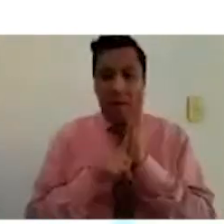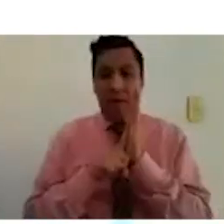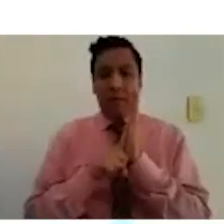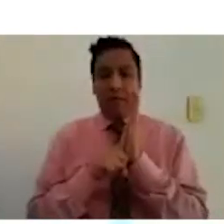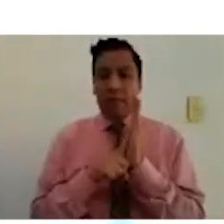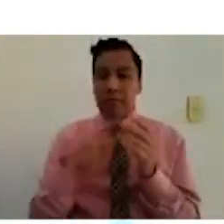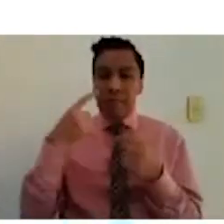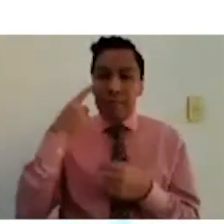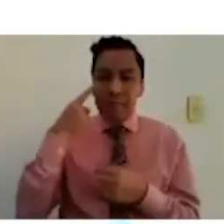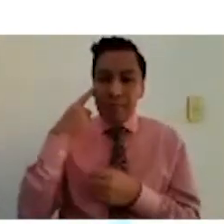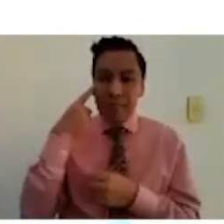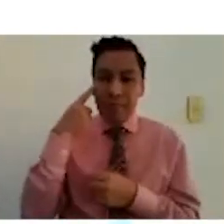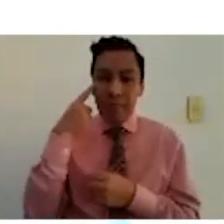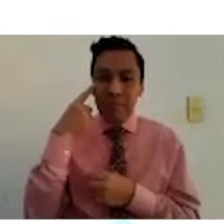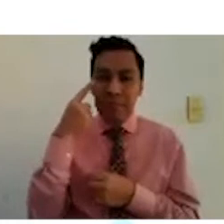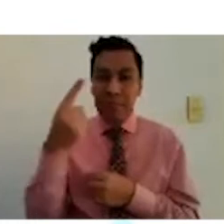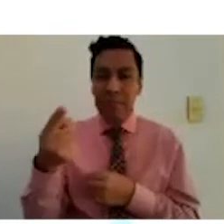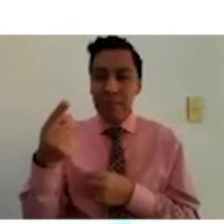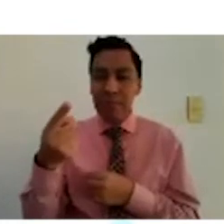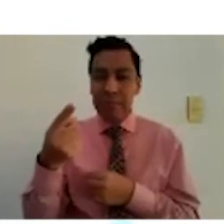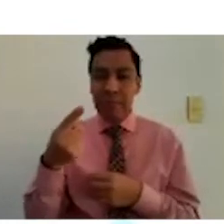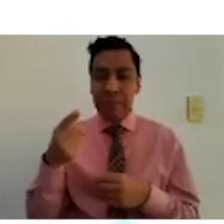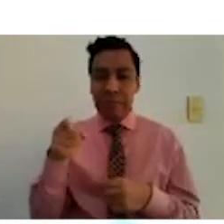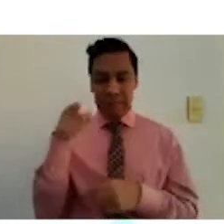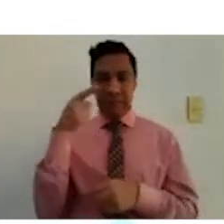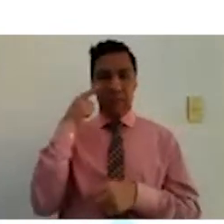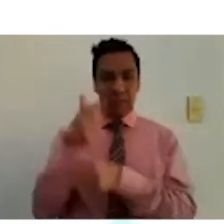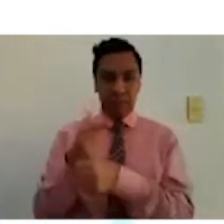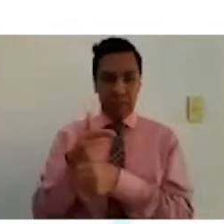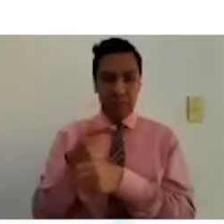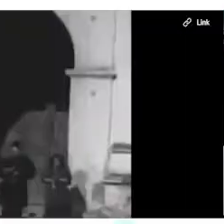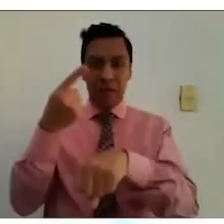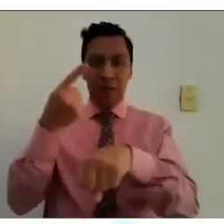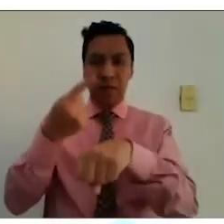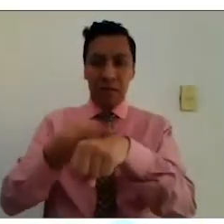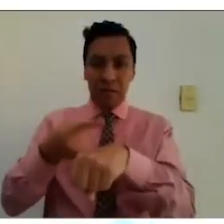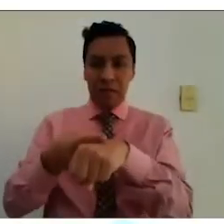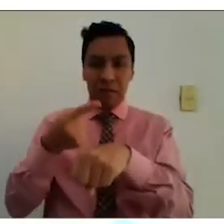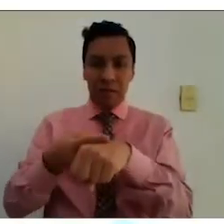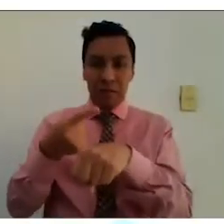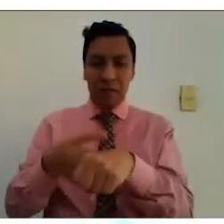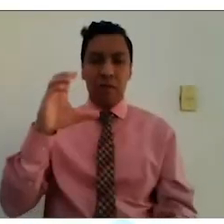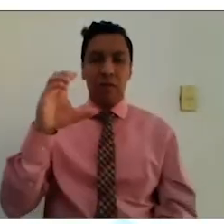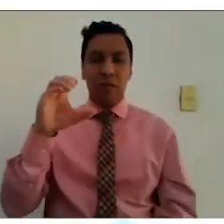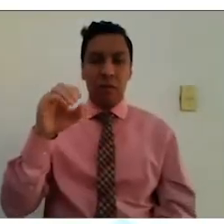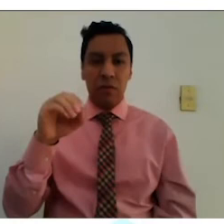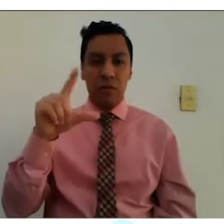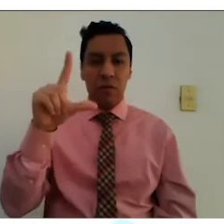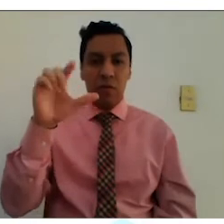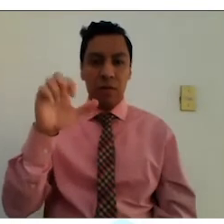Y vemos la afectación directa del cólera en esta población